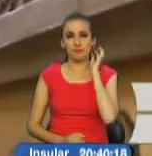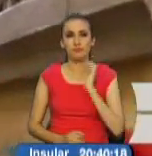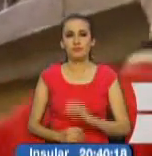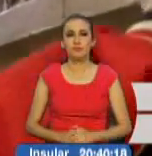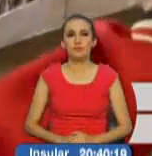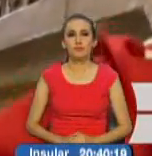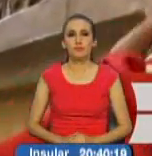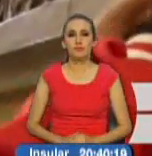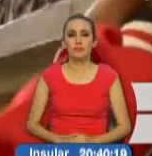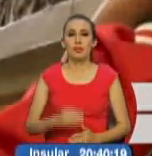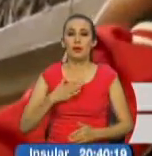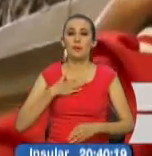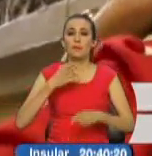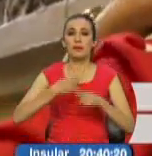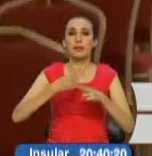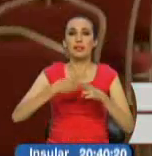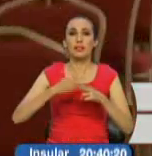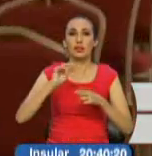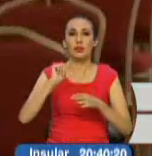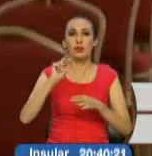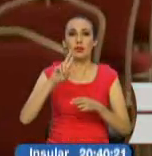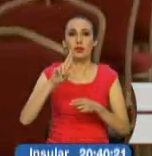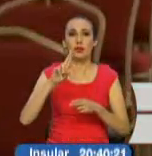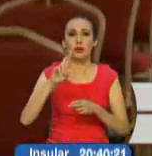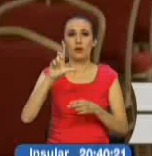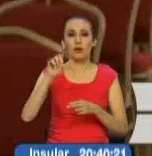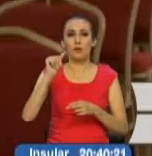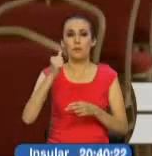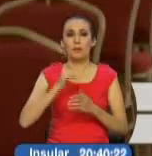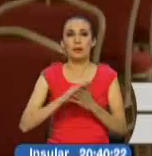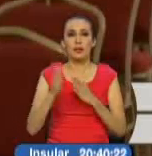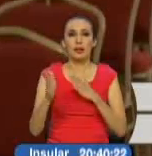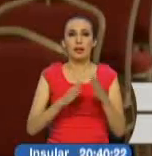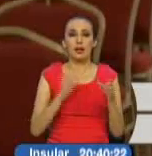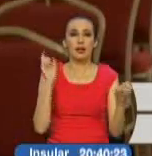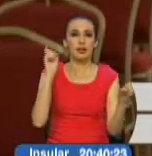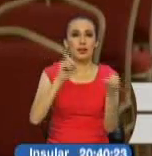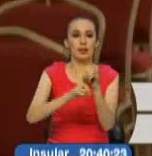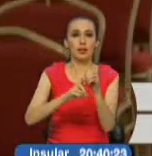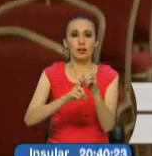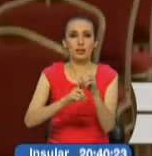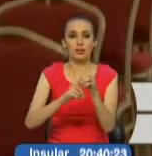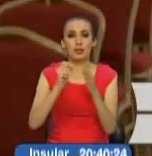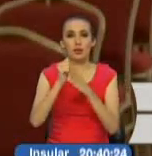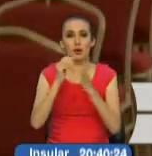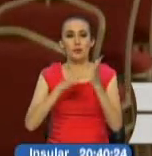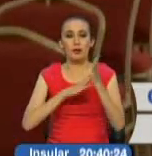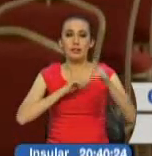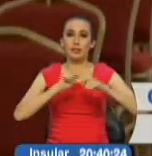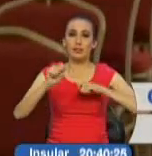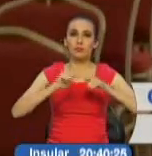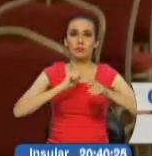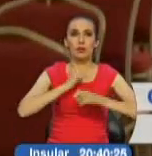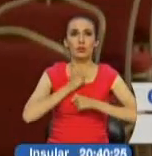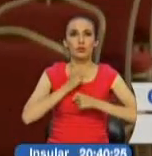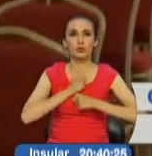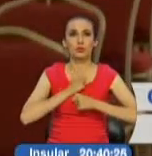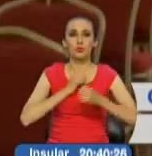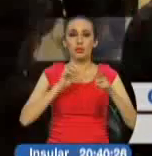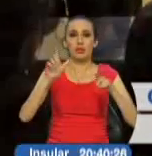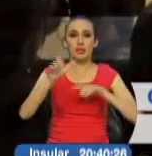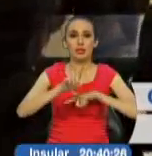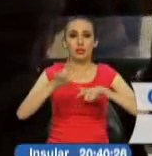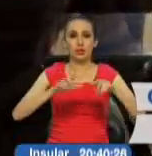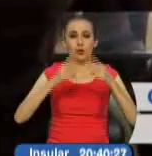¿Qué tal? Mi nombre es Carla Crespo, soy miembro de la productora Landariega, quien fue gestora del proyecto Espacio para los